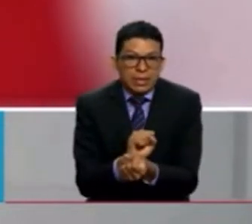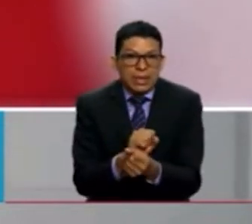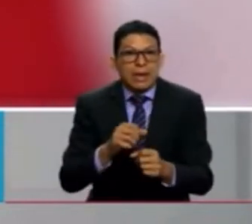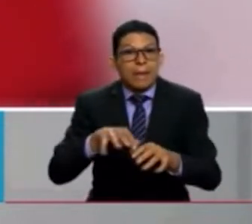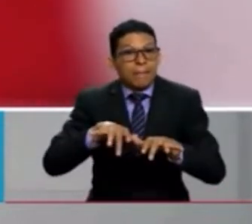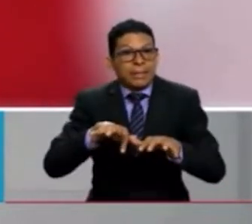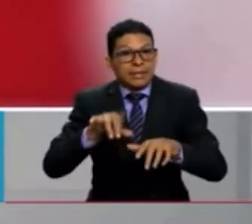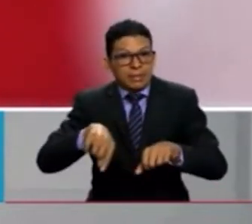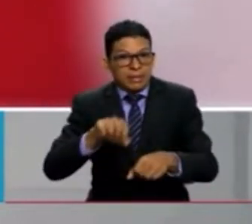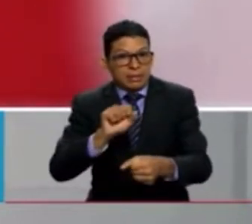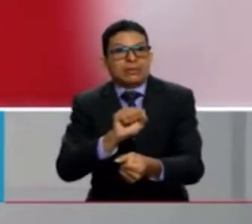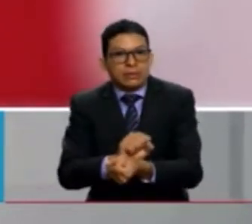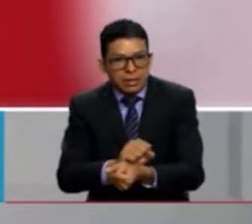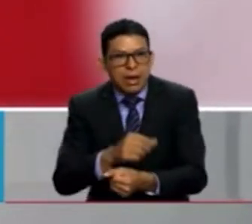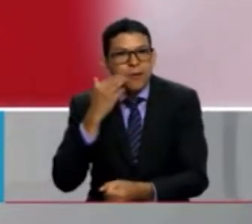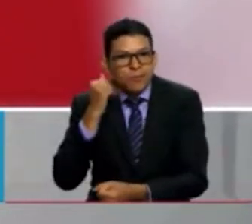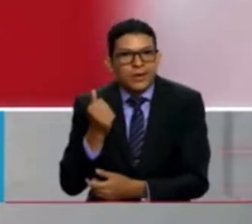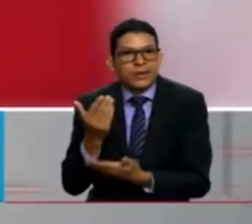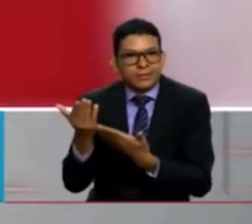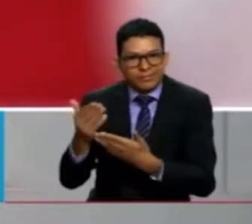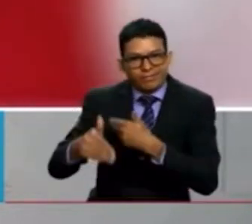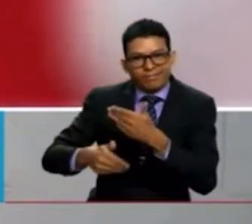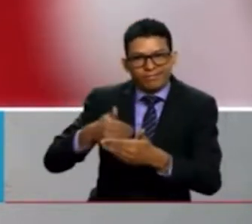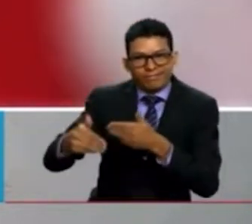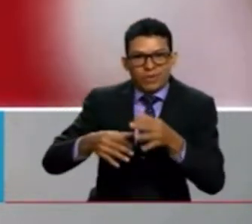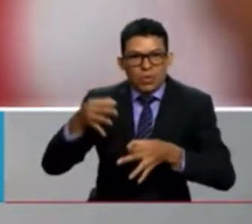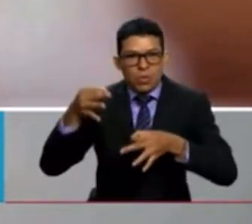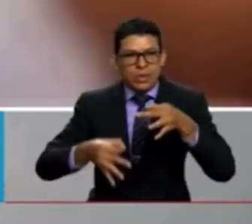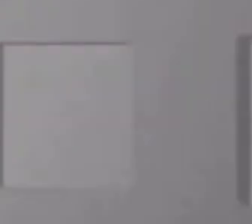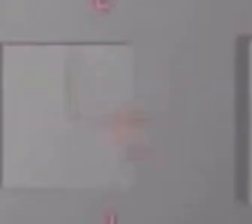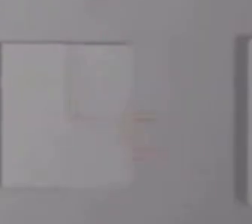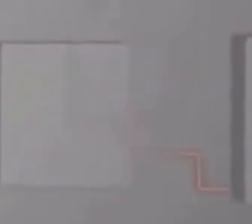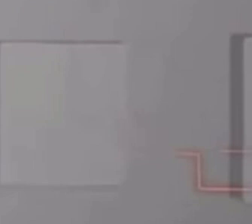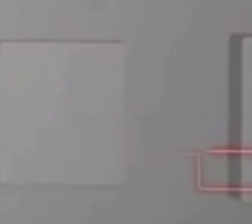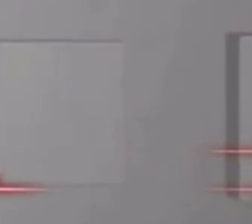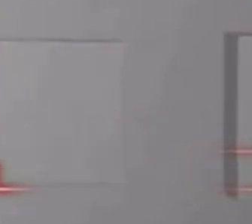y manos junto a la mujer que ahora adelanta un proceso judicial.